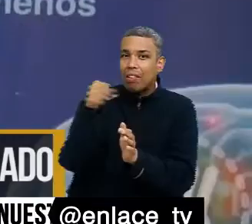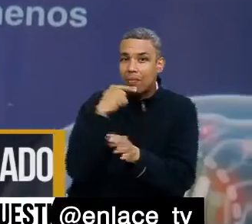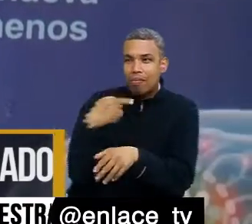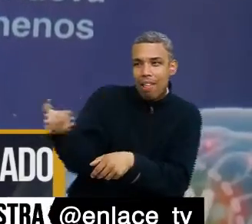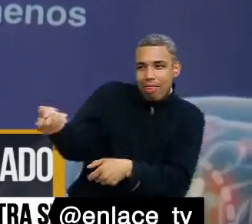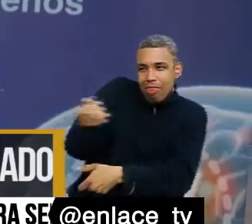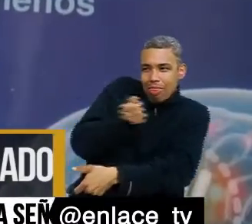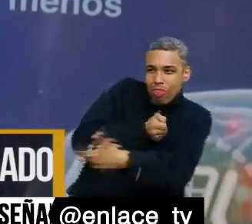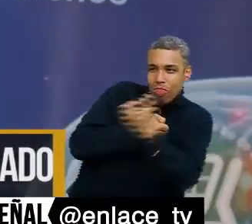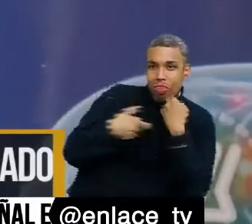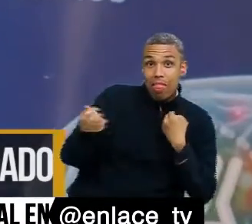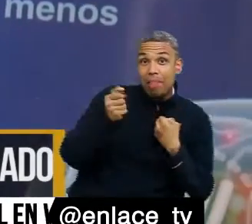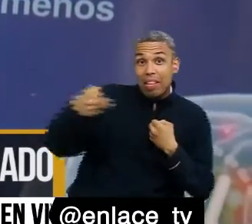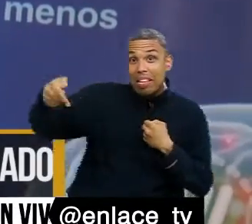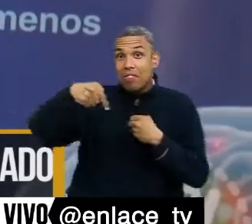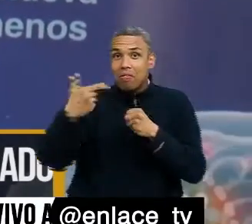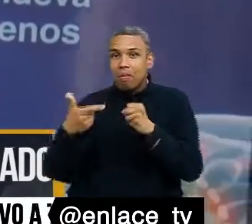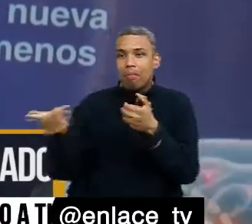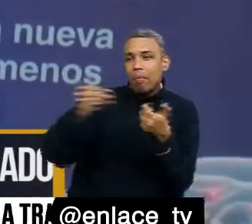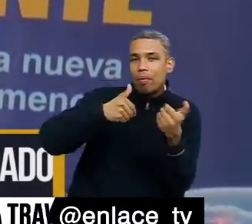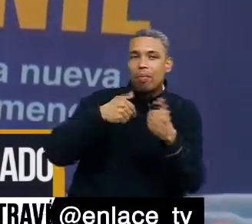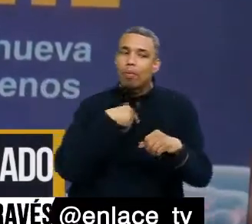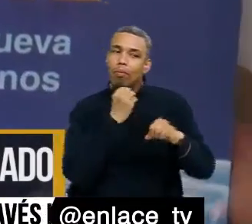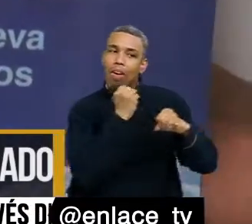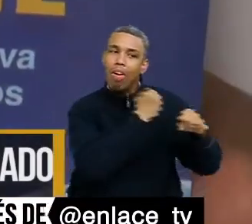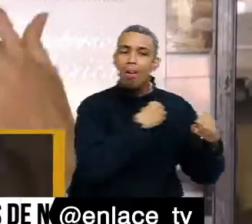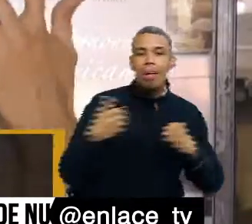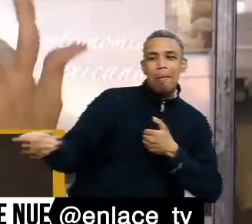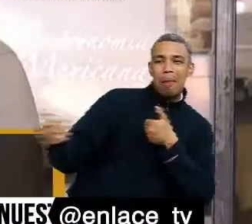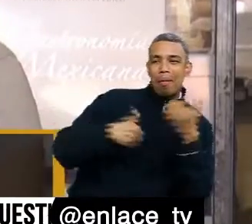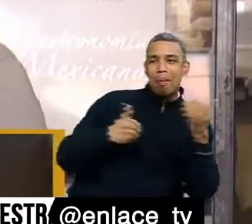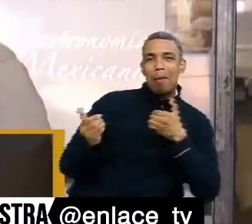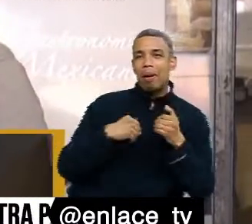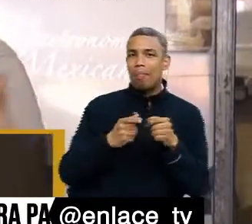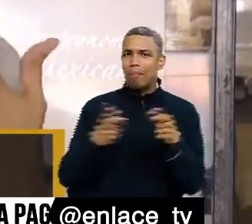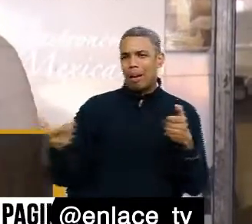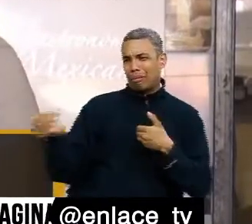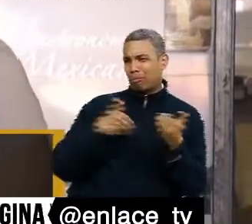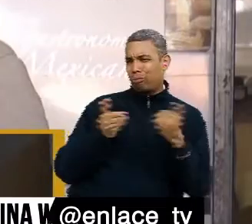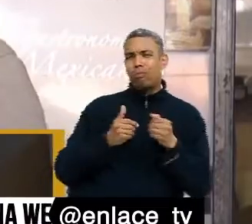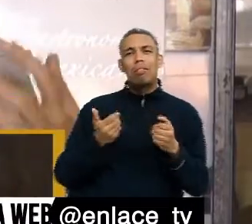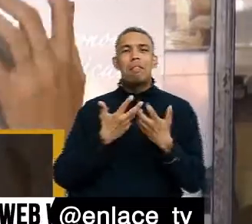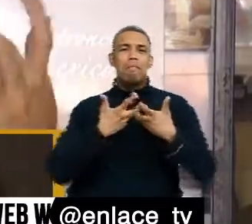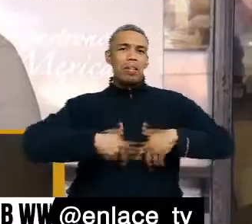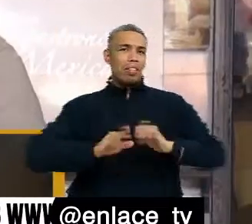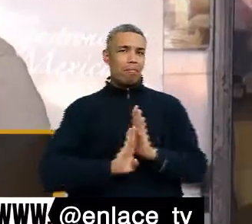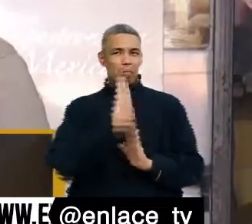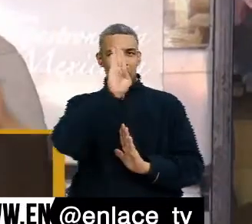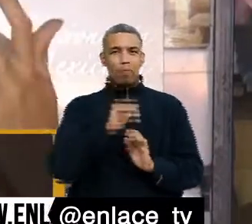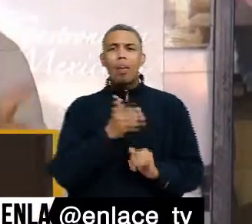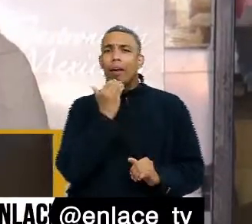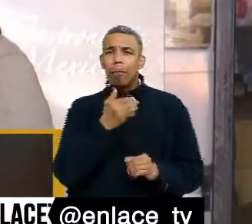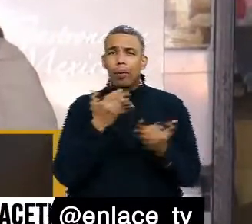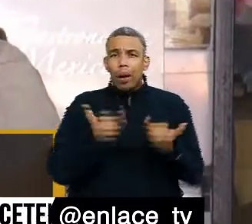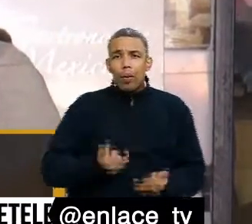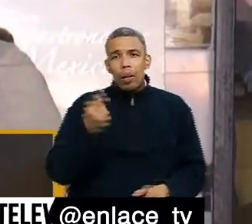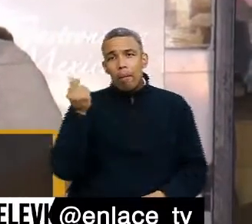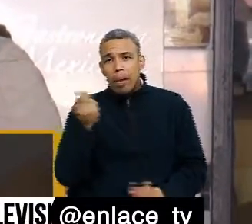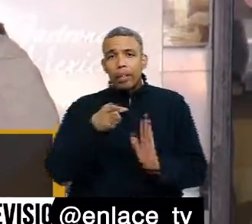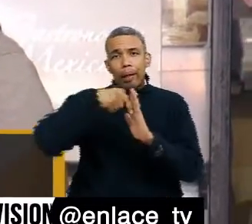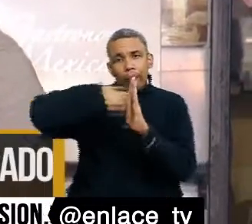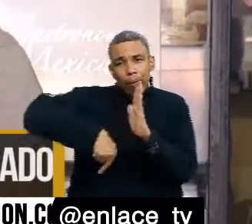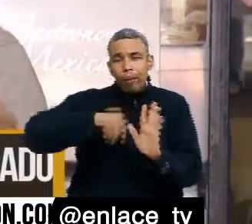estos momentos de pues como está la ciudad, lo que tenemos que hacer es ser más creativos, hacer otras cosas, o sea, no ponernos a llorar de que por qué esta la situación